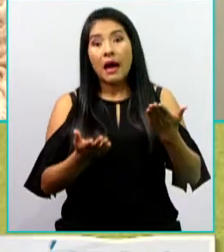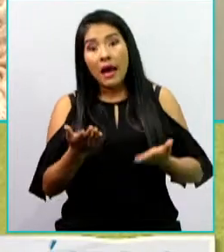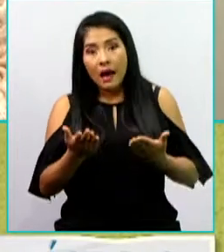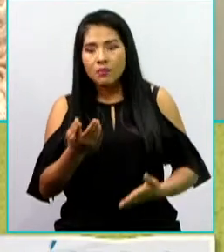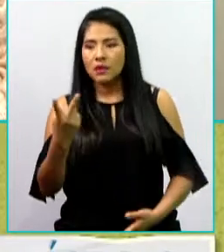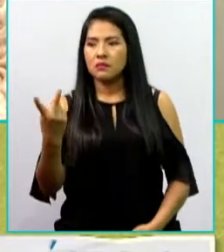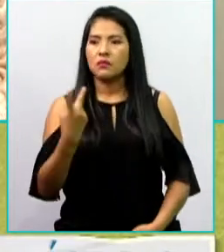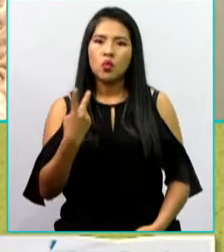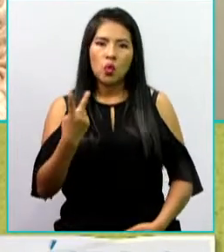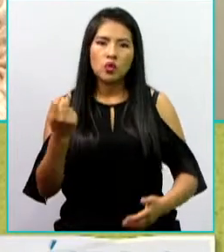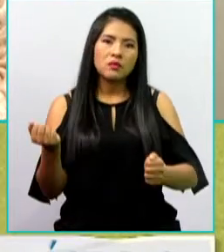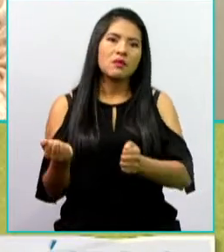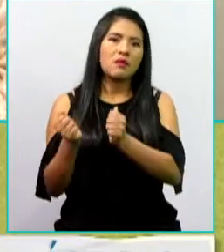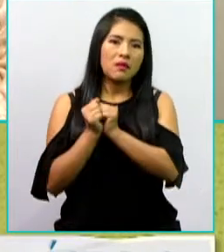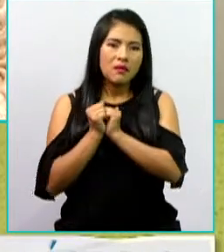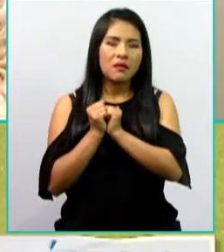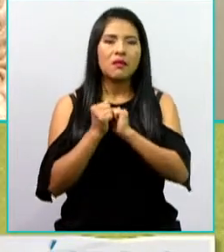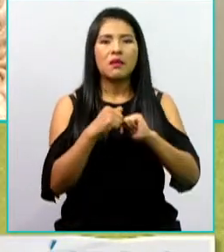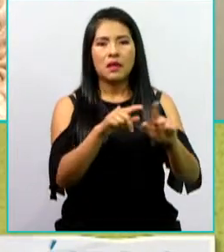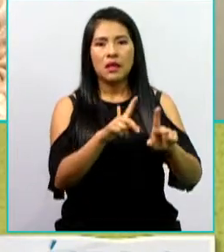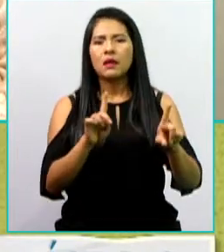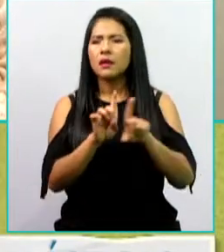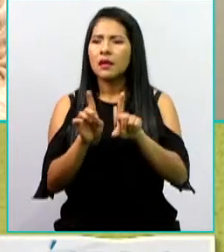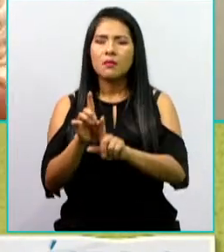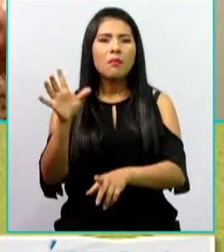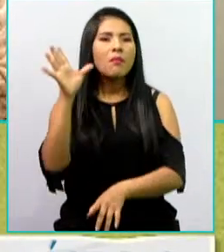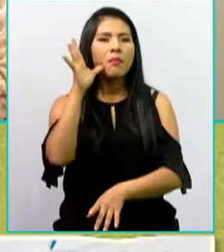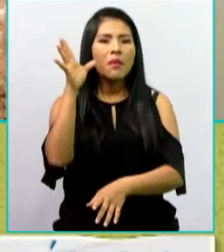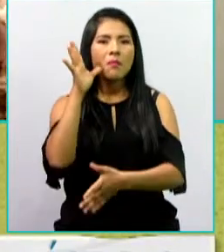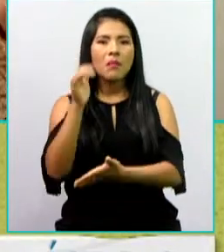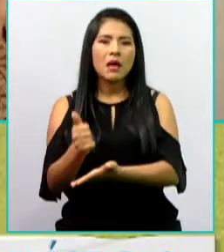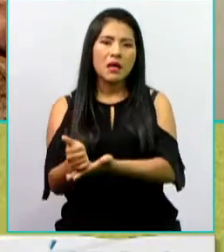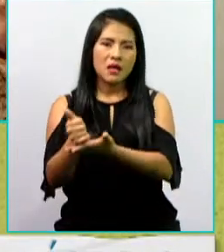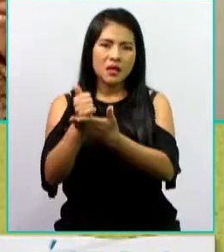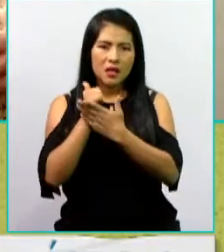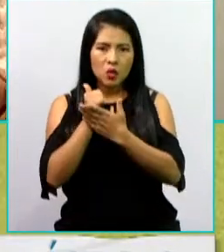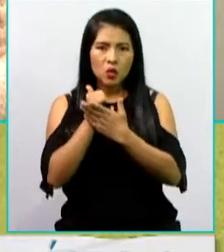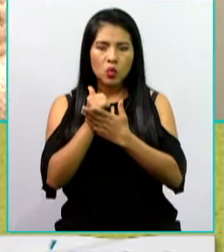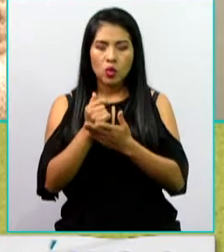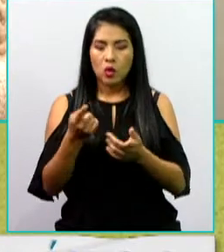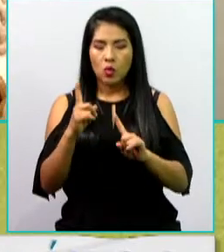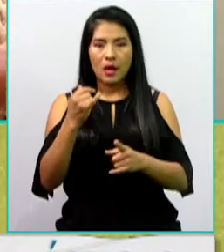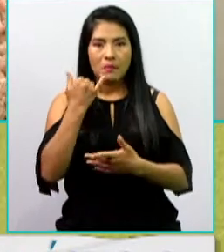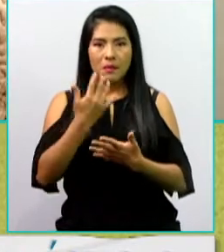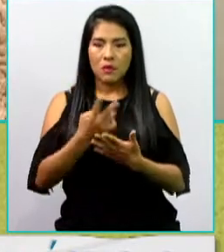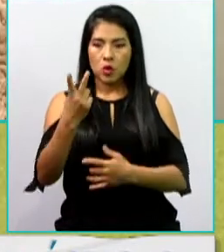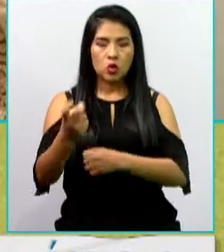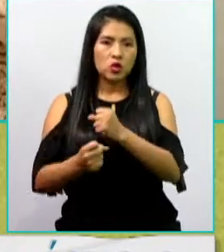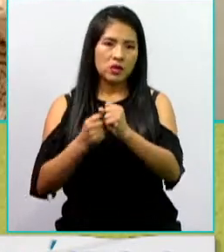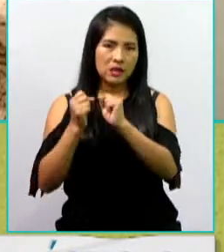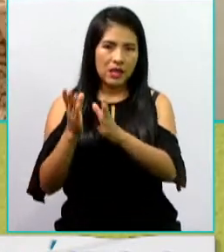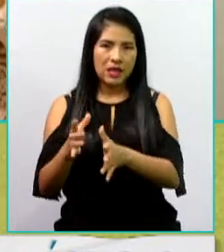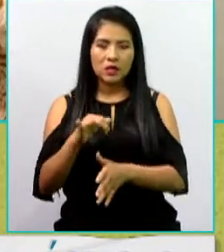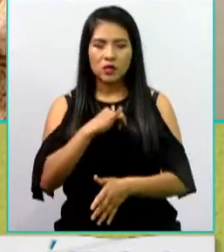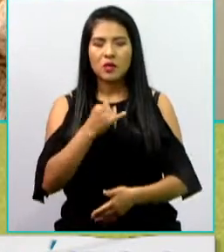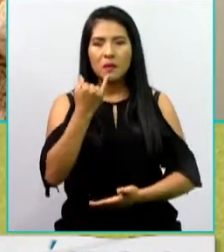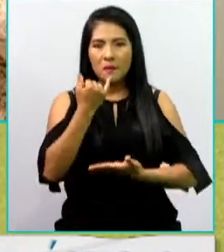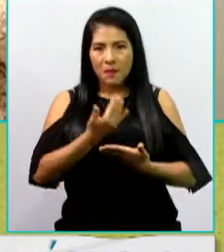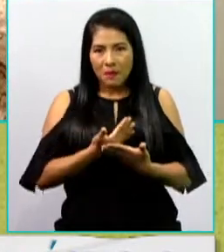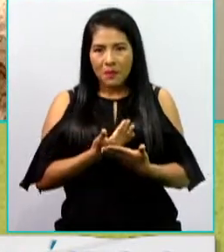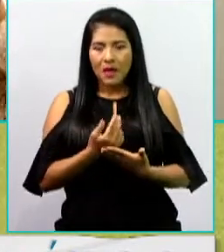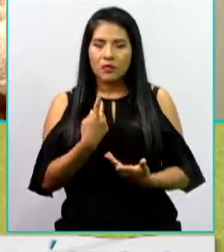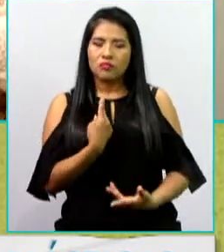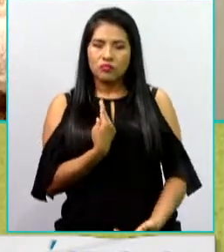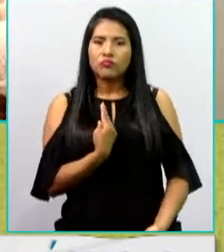Pero también mi mamá me ayudó, ¿no? Con mi bebé, con el grande y con la pequeñita cargadita me